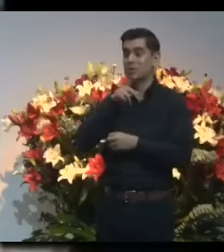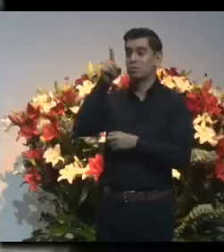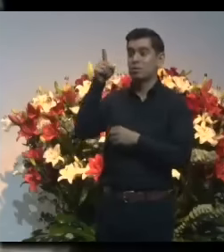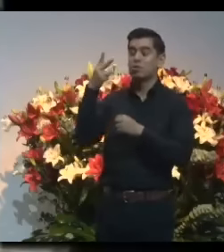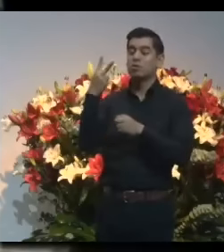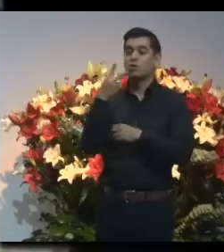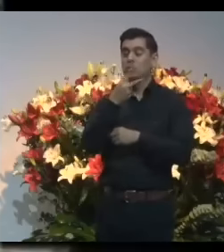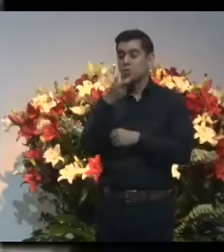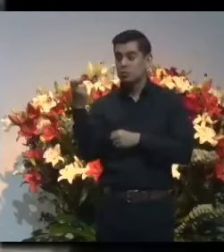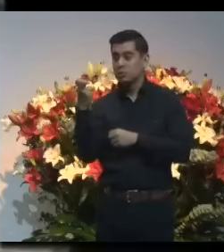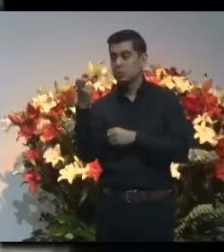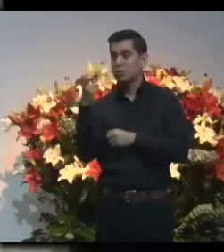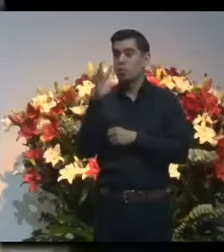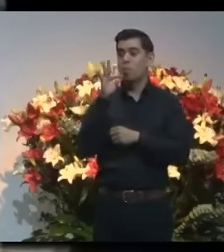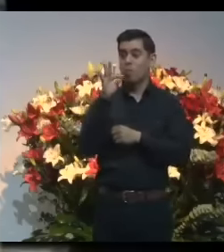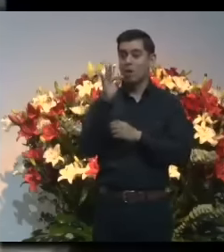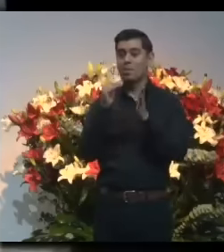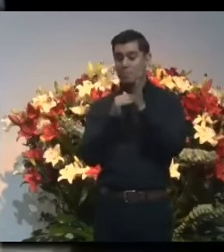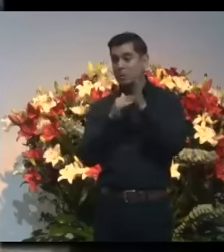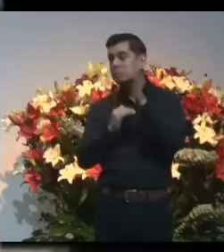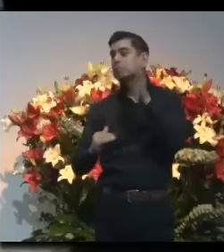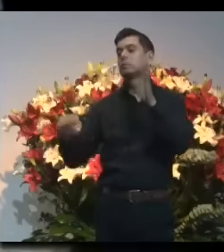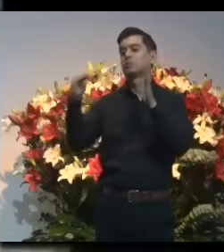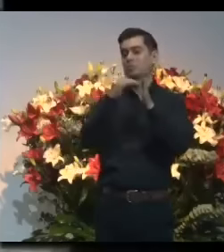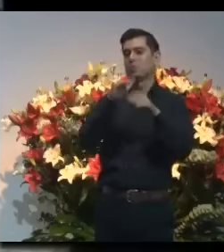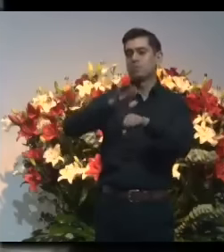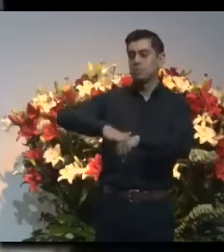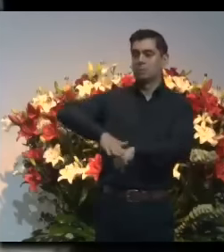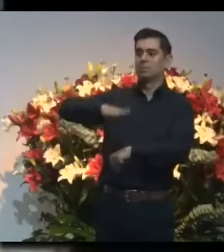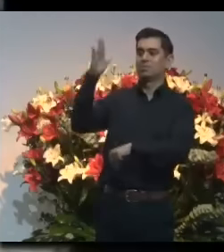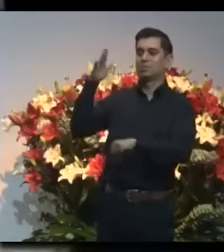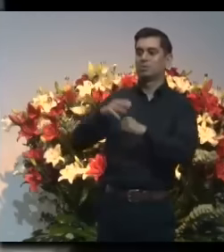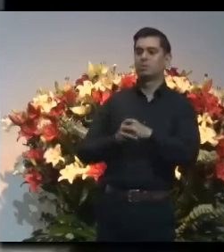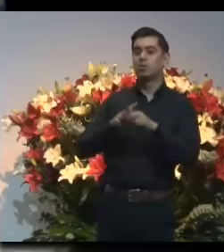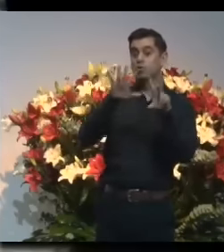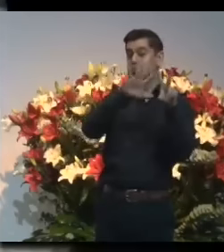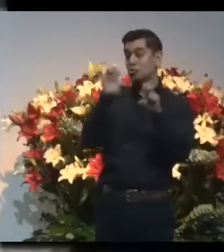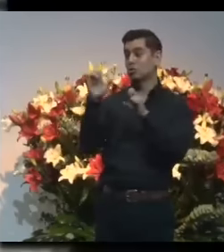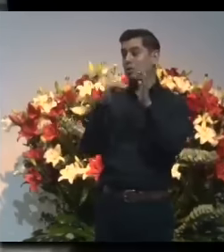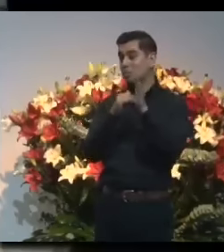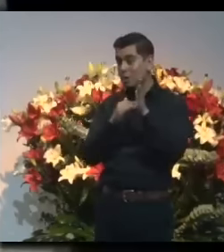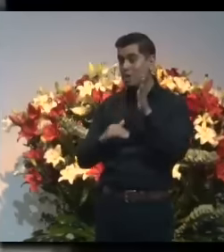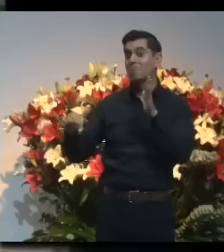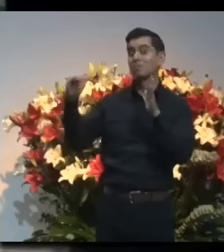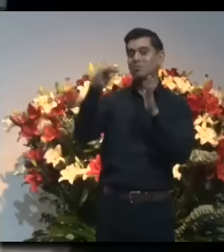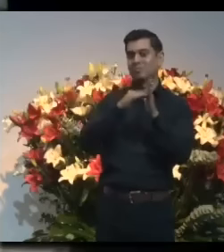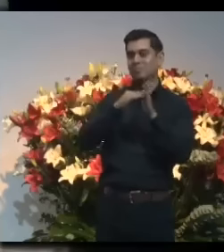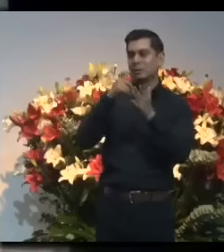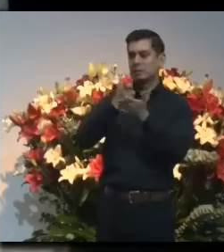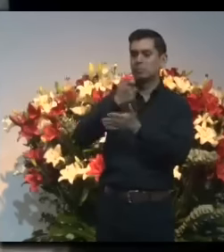240,000 millones de más. Ya estamos hablando de 800,000 millones de pesos. Y luego